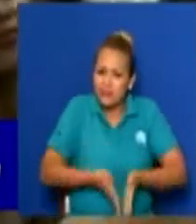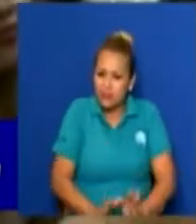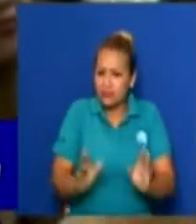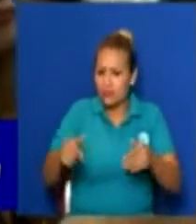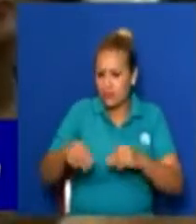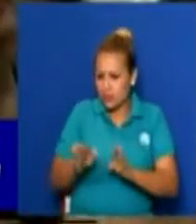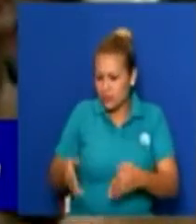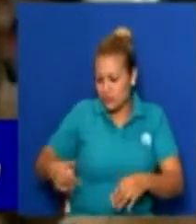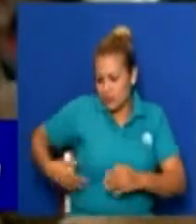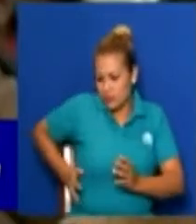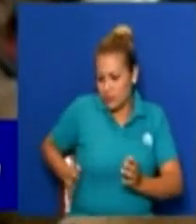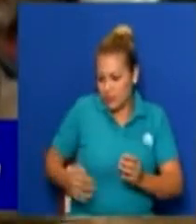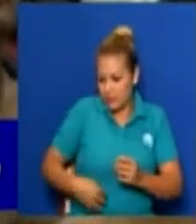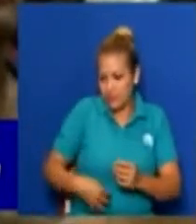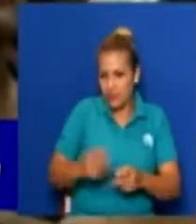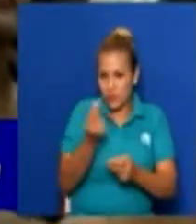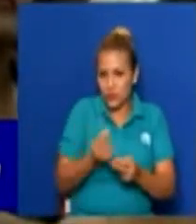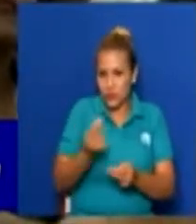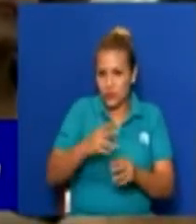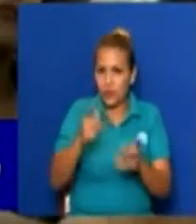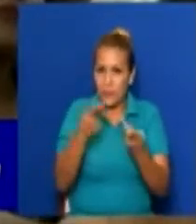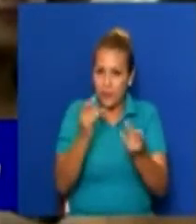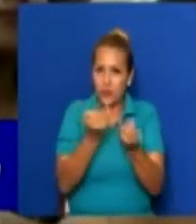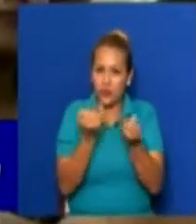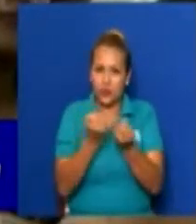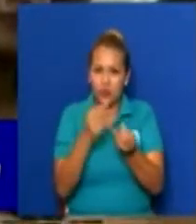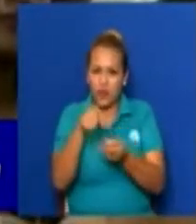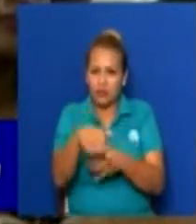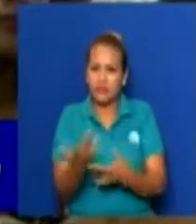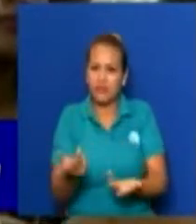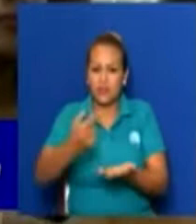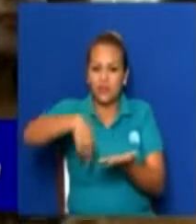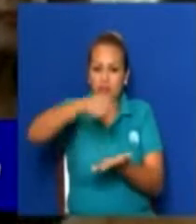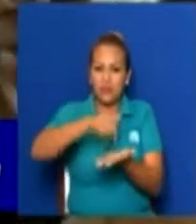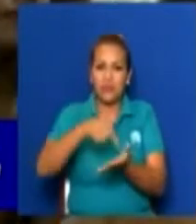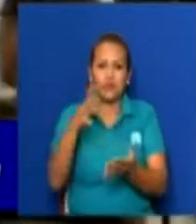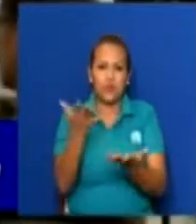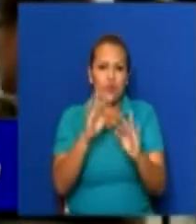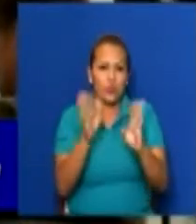Dios los tres ejes fundamentales son signos de mujer.